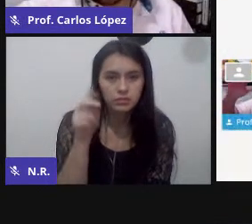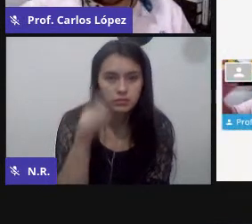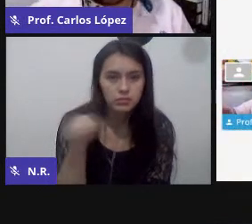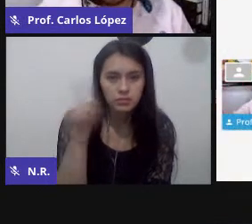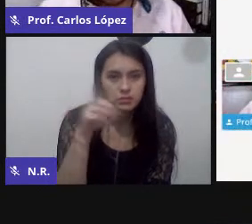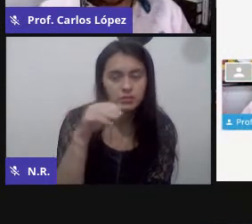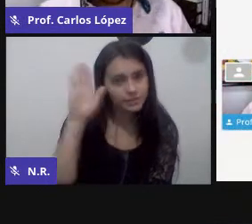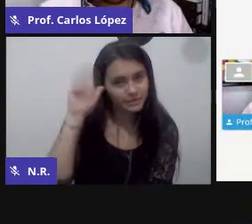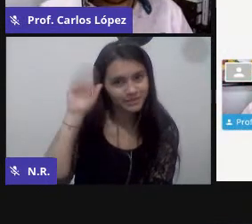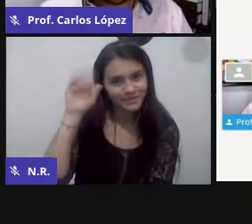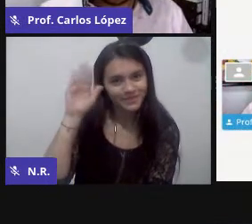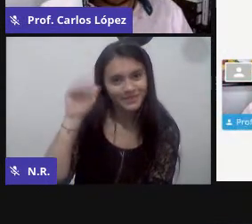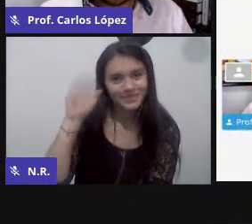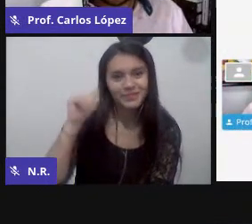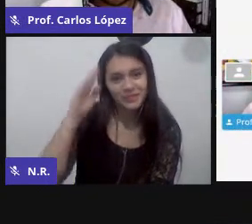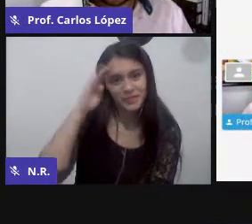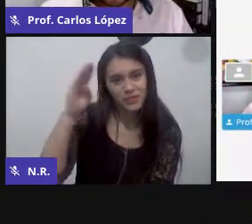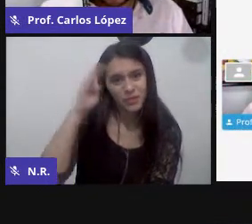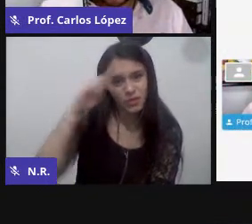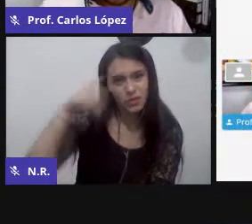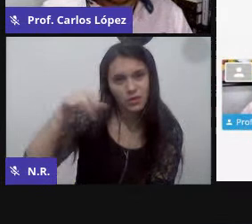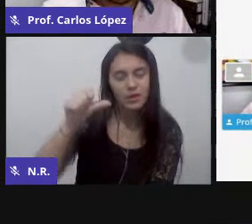Hola, Patricia, bienvenida.